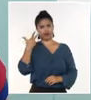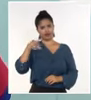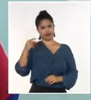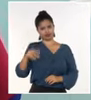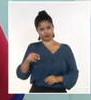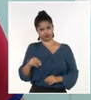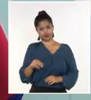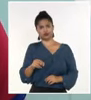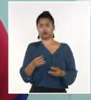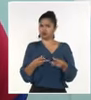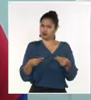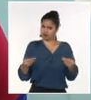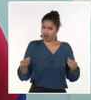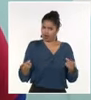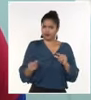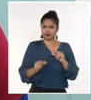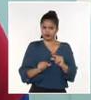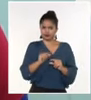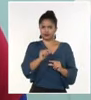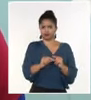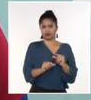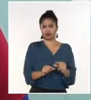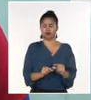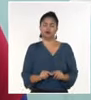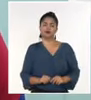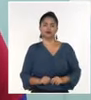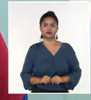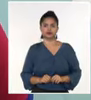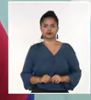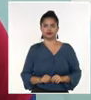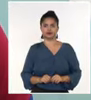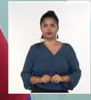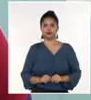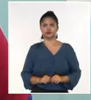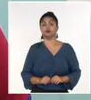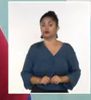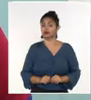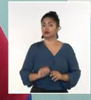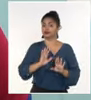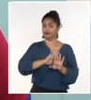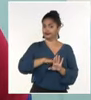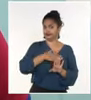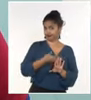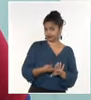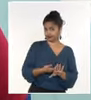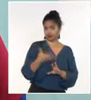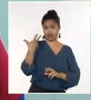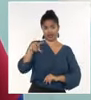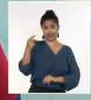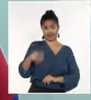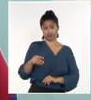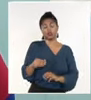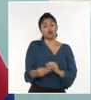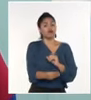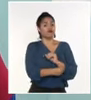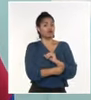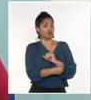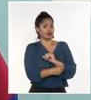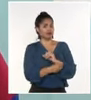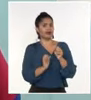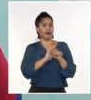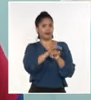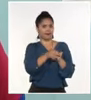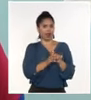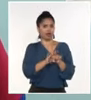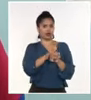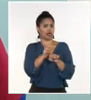de rehabilitación para incorporarme lo más pronto posible. Y posterior de eso ya serán los ejercicios de fortalecimiento para la rodilla, para que no ocurra